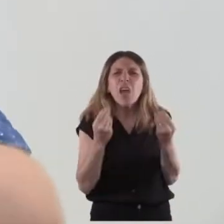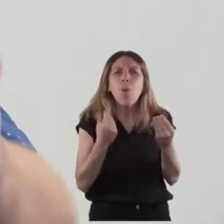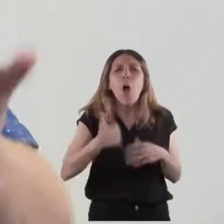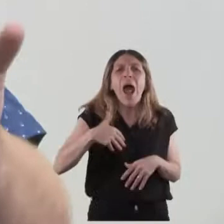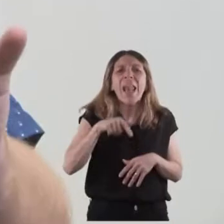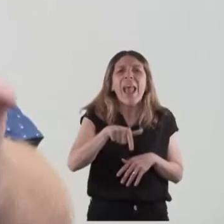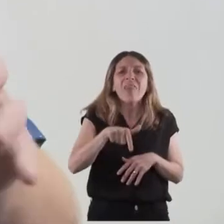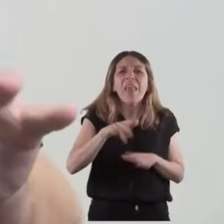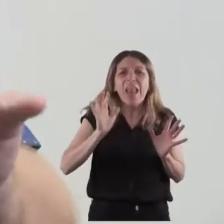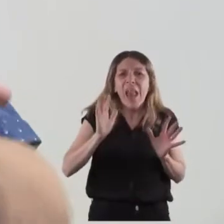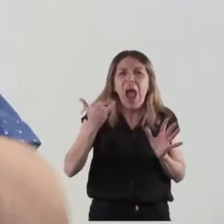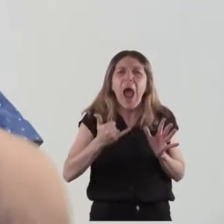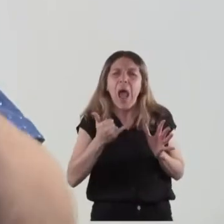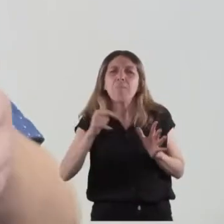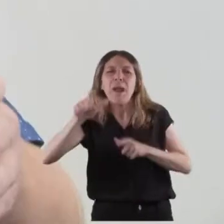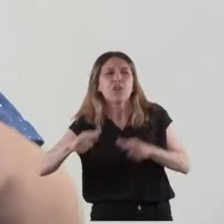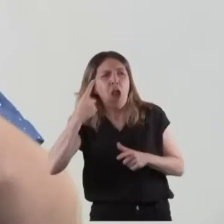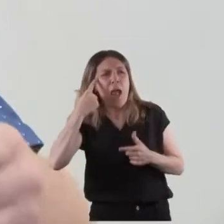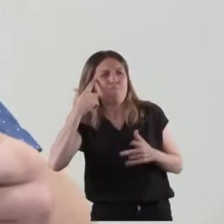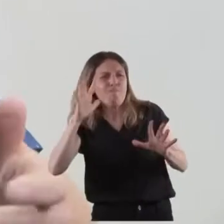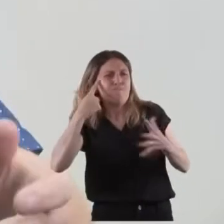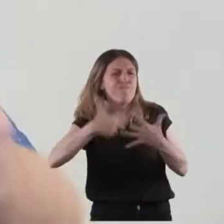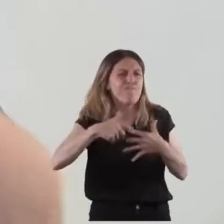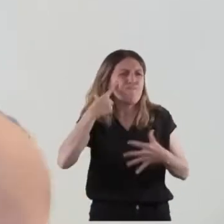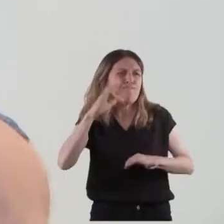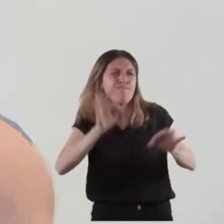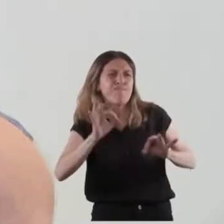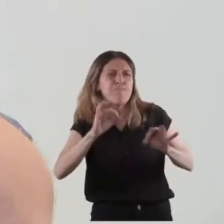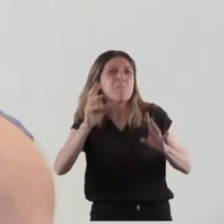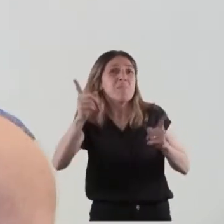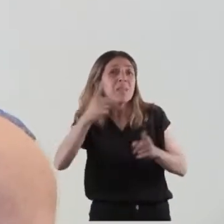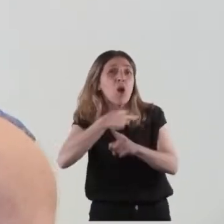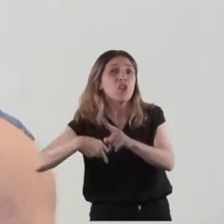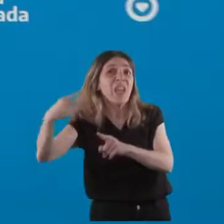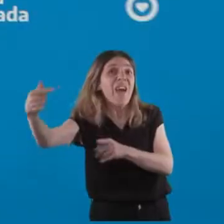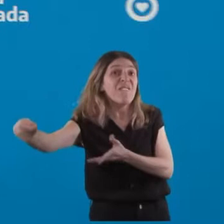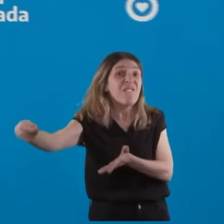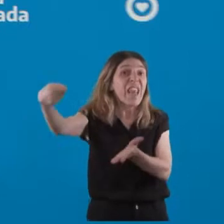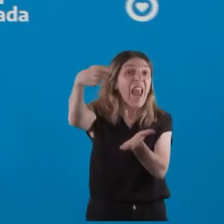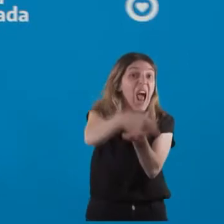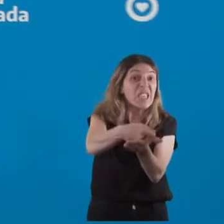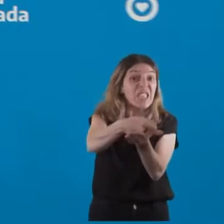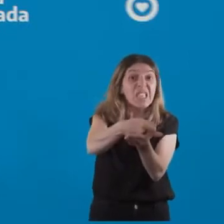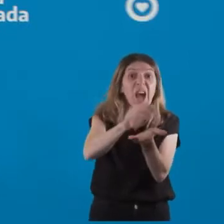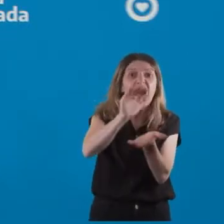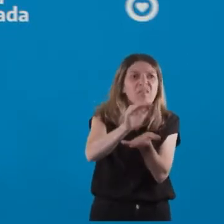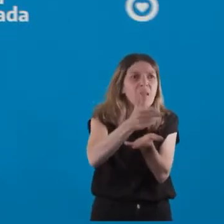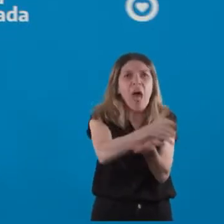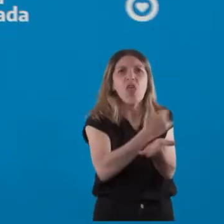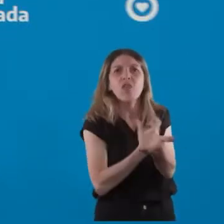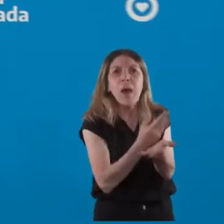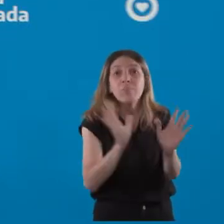argentina porque hay especulaciones sobre qué tipo de uso le da la argentina a esa financiación de la república de china y por otro lado